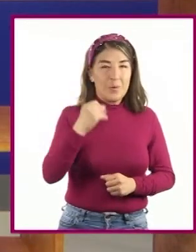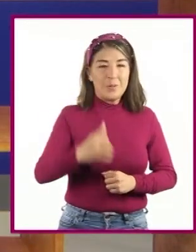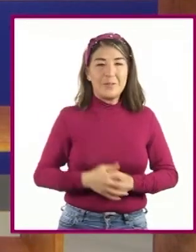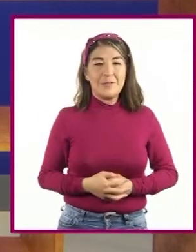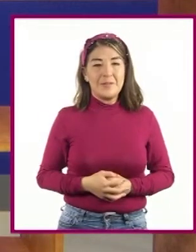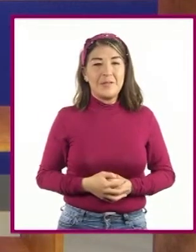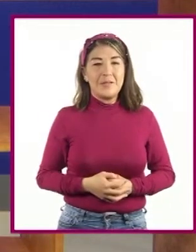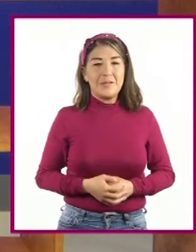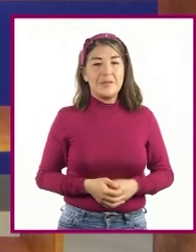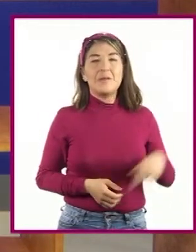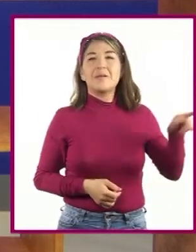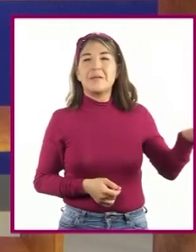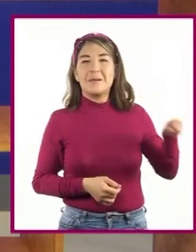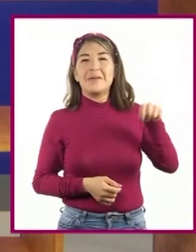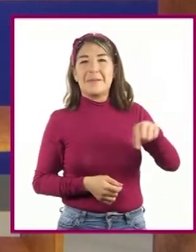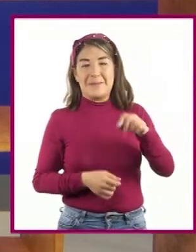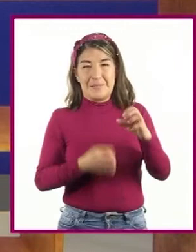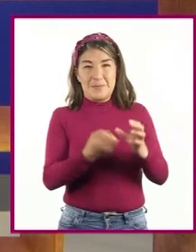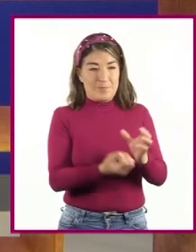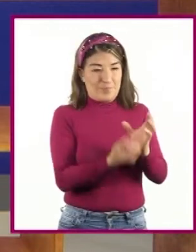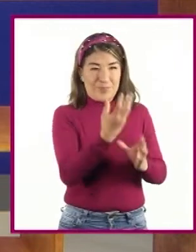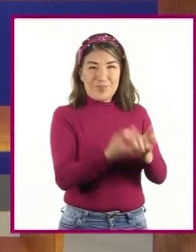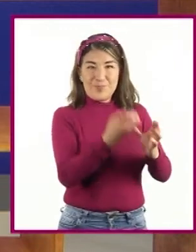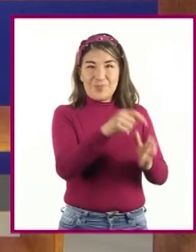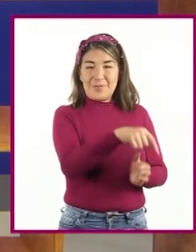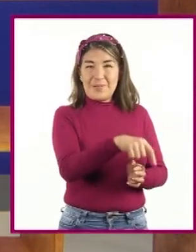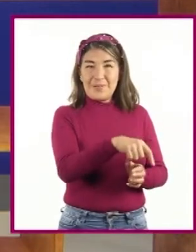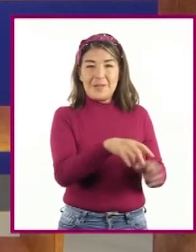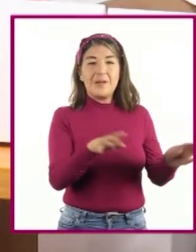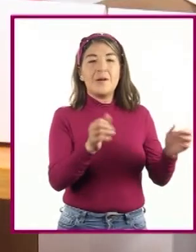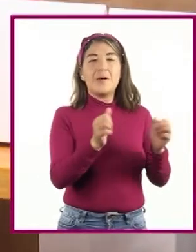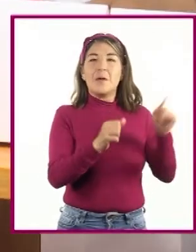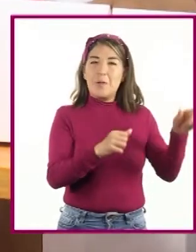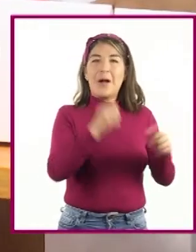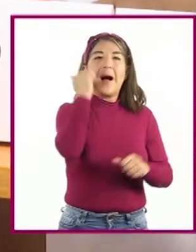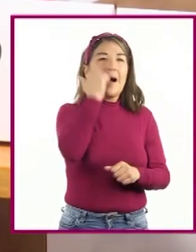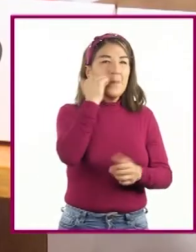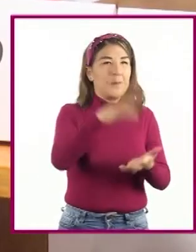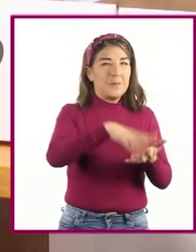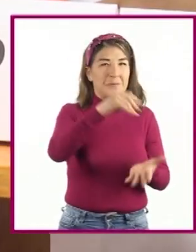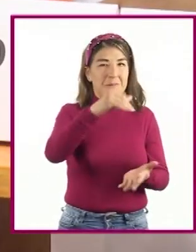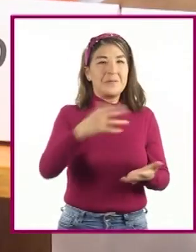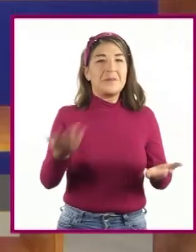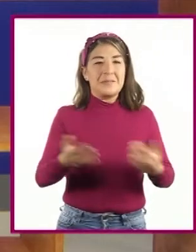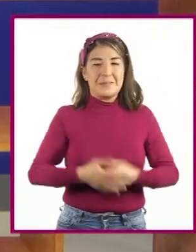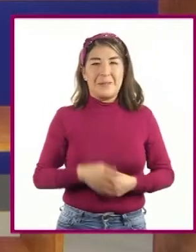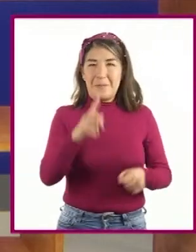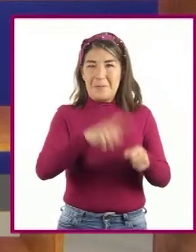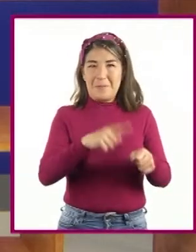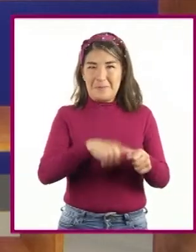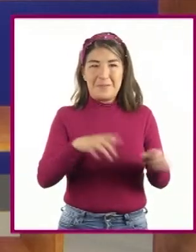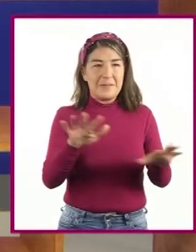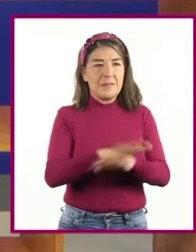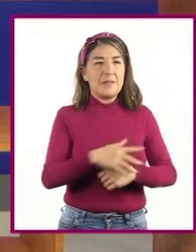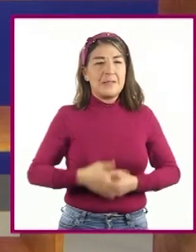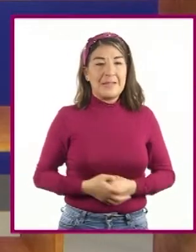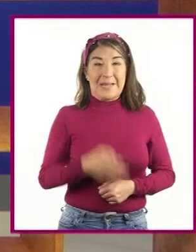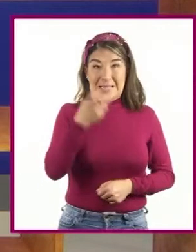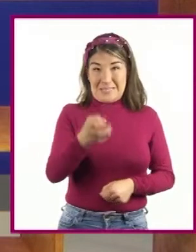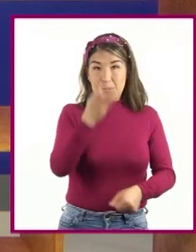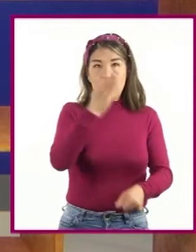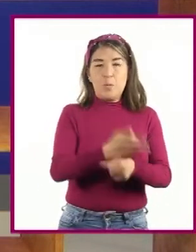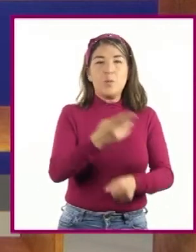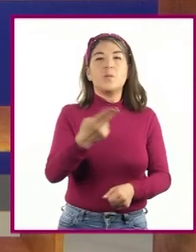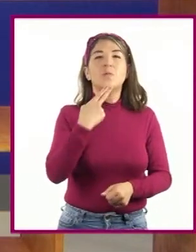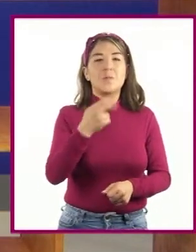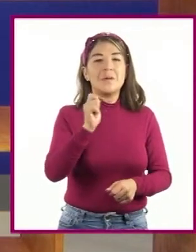vean el bicarbonato y el jabón. Y aquí es donde usaremos